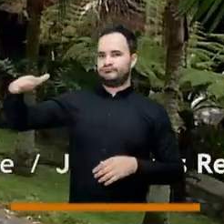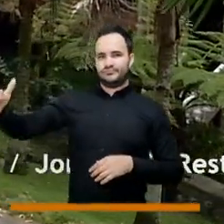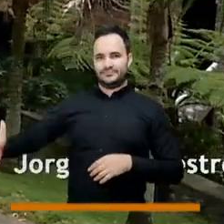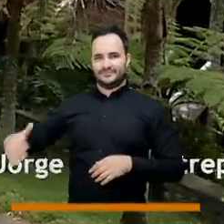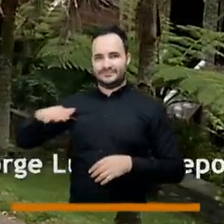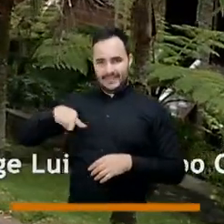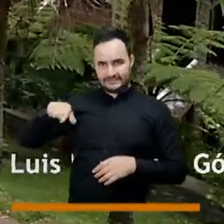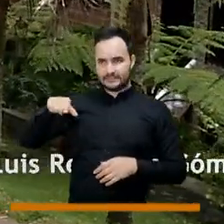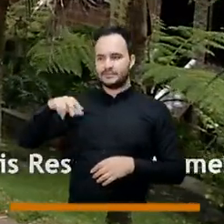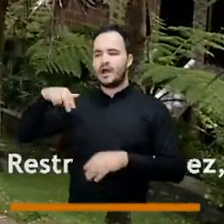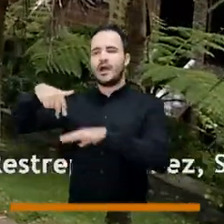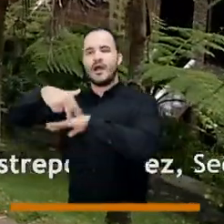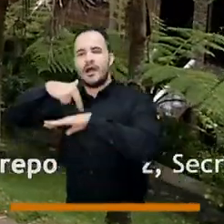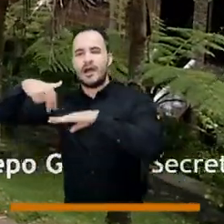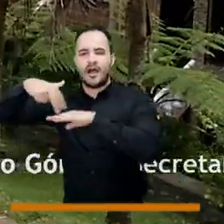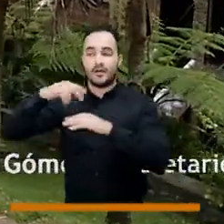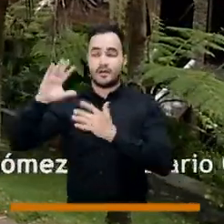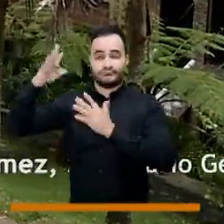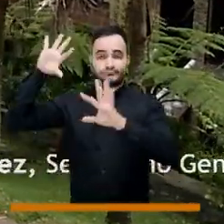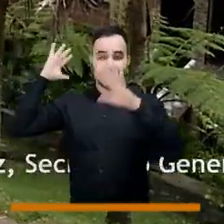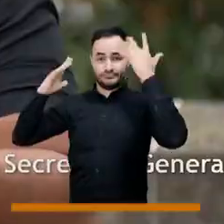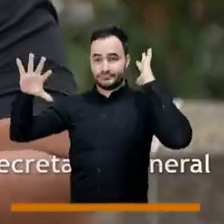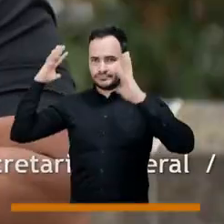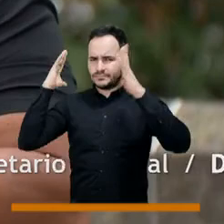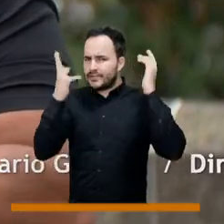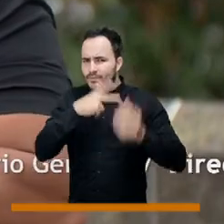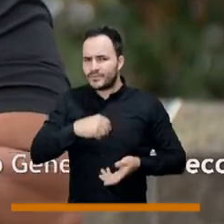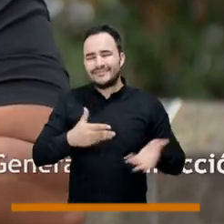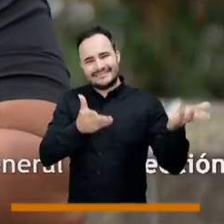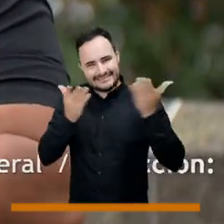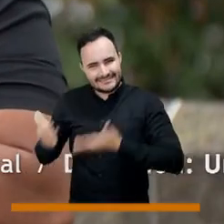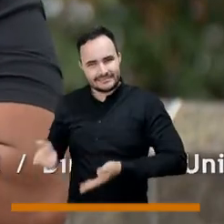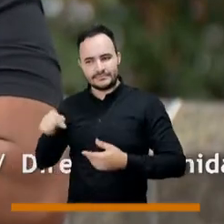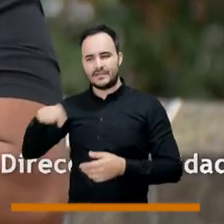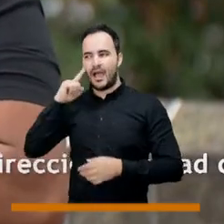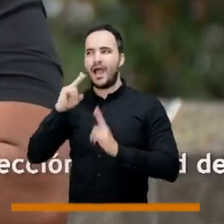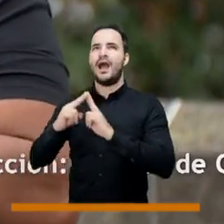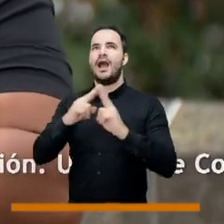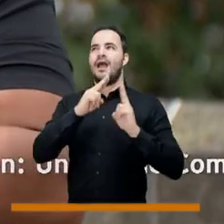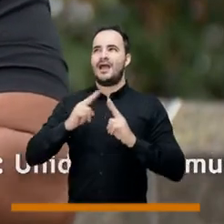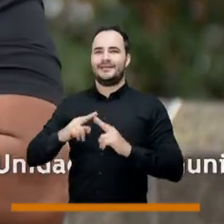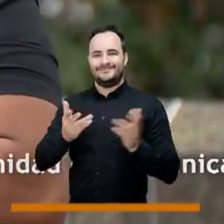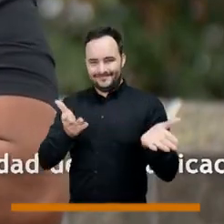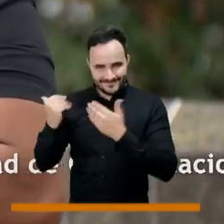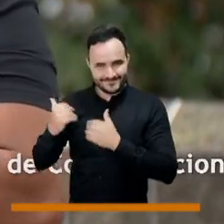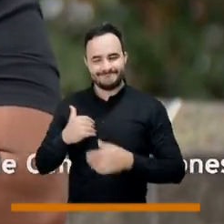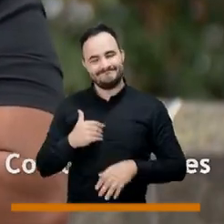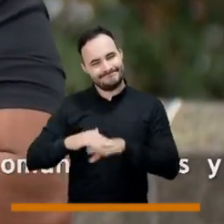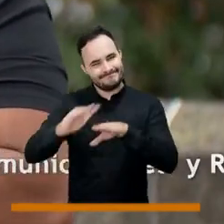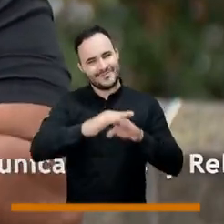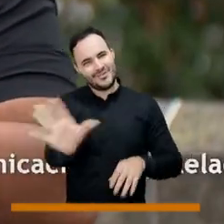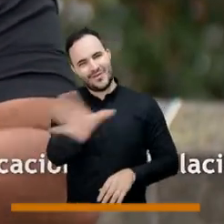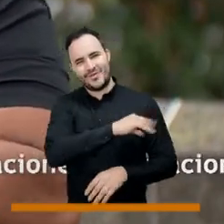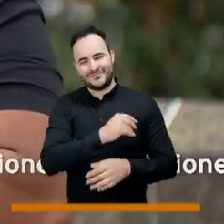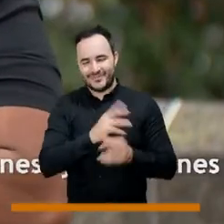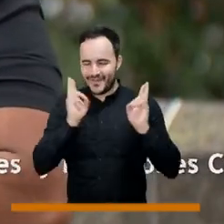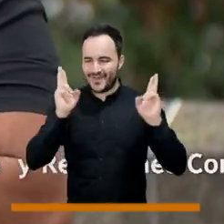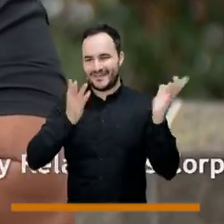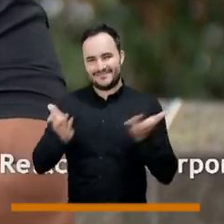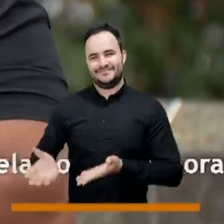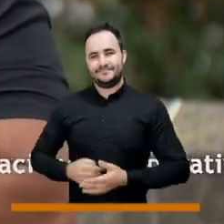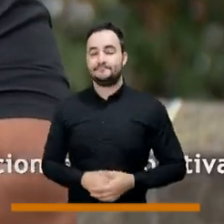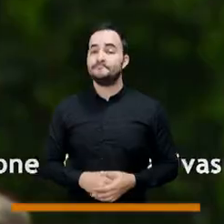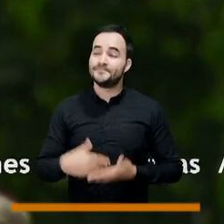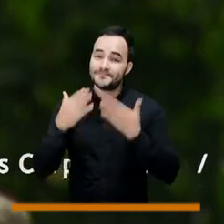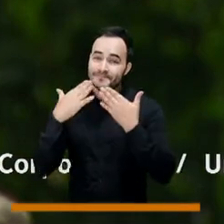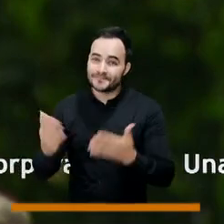famosa meseta. La meseta es una caminada muy chévere en medio de árboles que la gente puede disfrutar. Bienvenidos a Cauces de Oriente y cordialmente